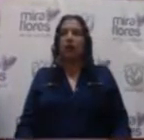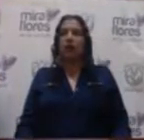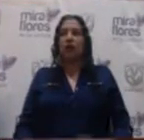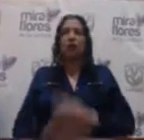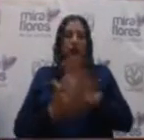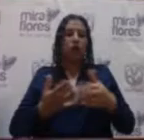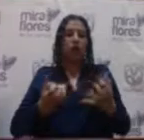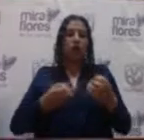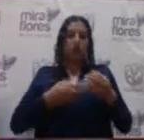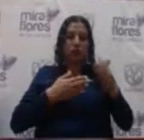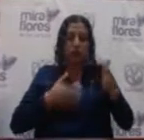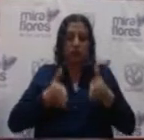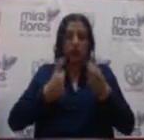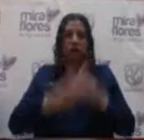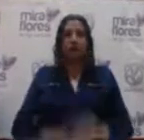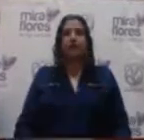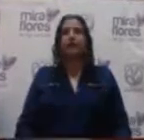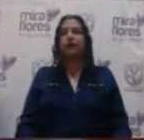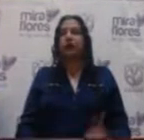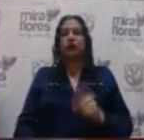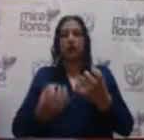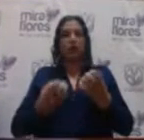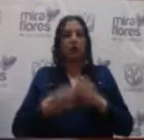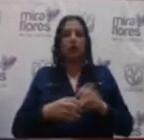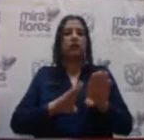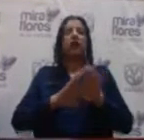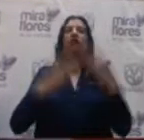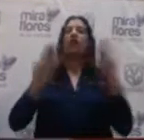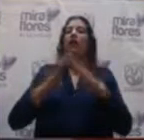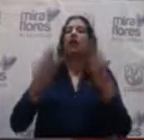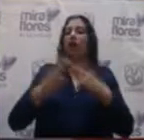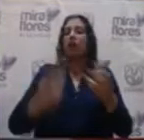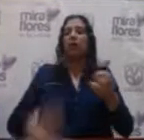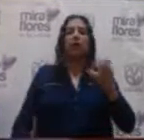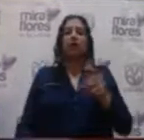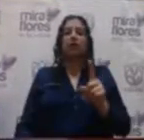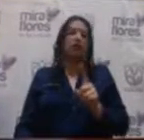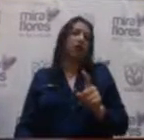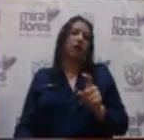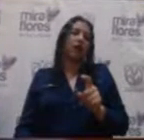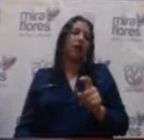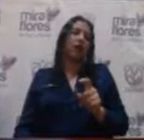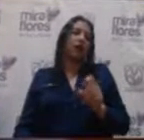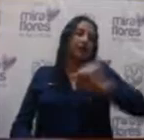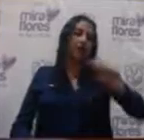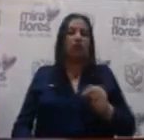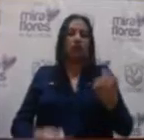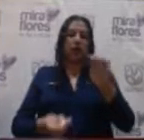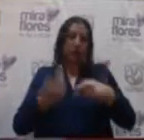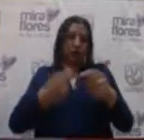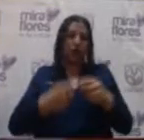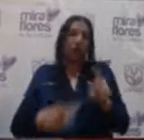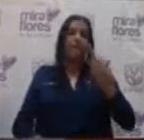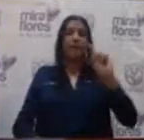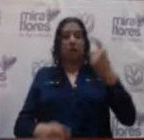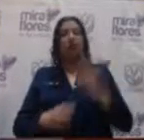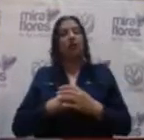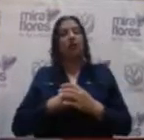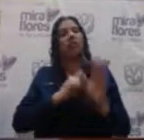en esa línea. No es que querramos abrir porque van a ser perjudicados económicamente. No, no es eso. Ante todo, primero es la